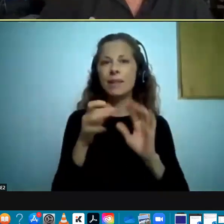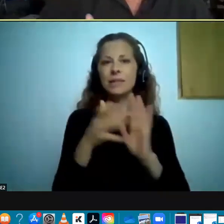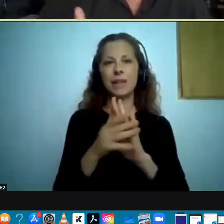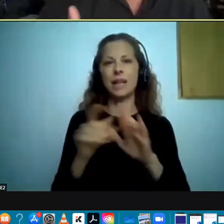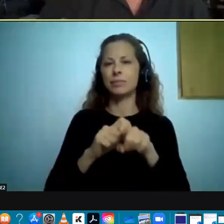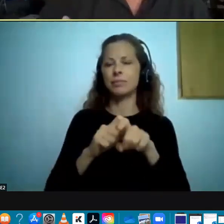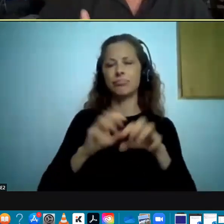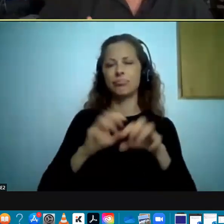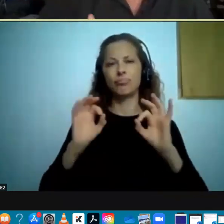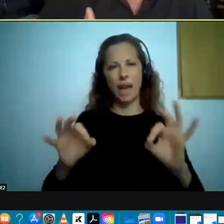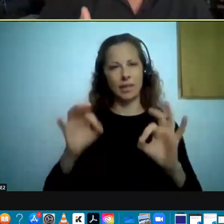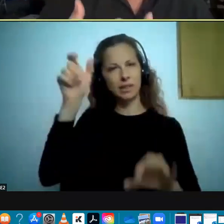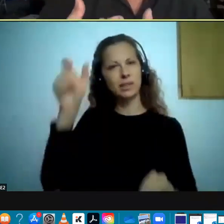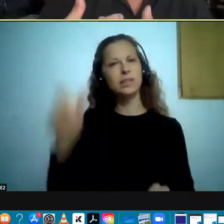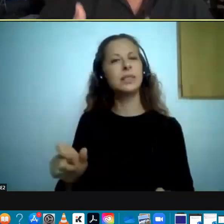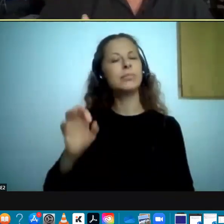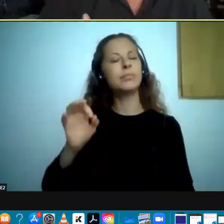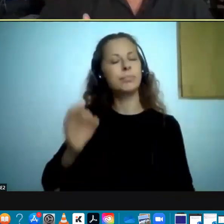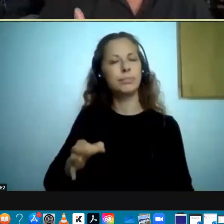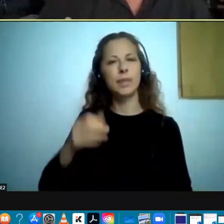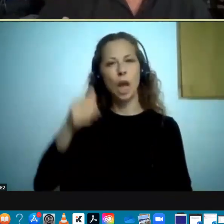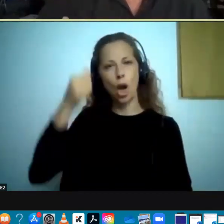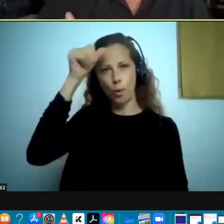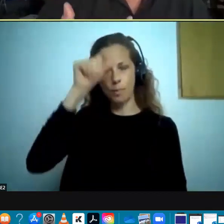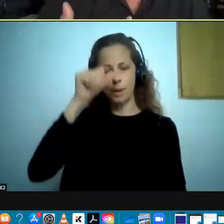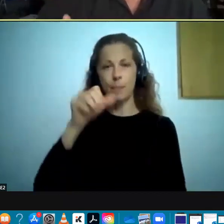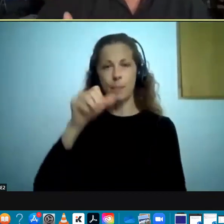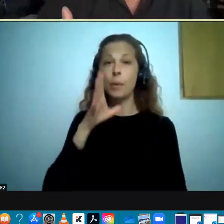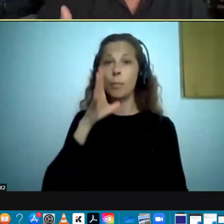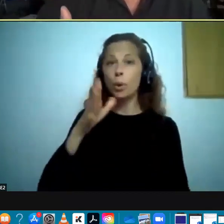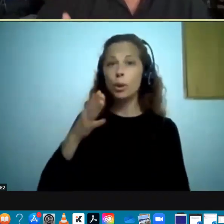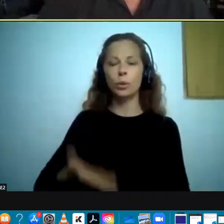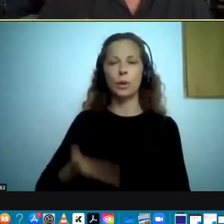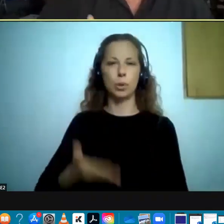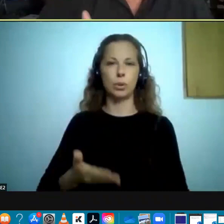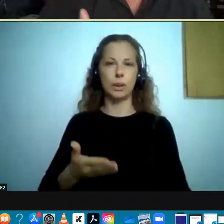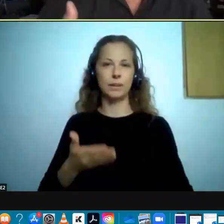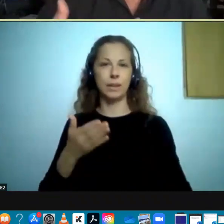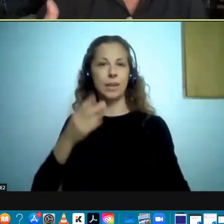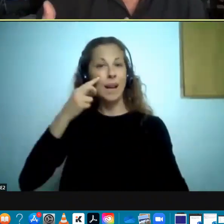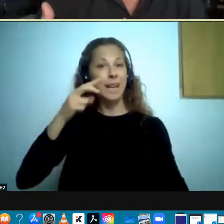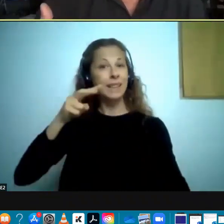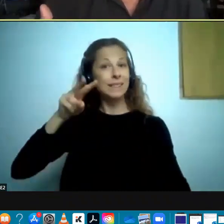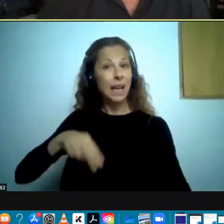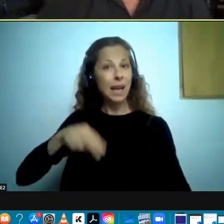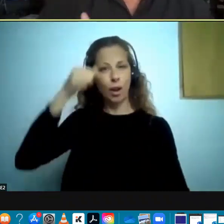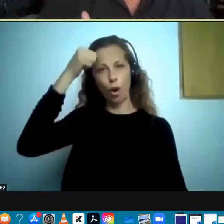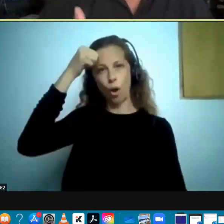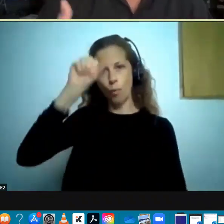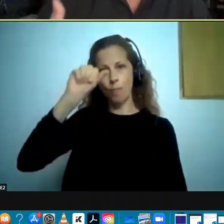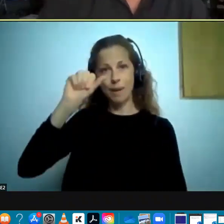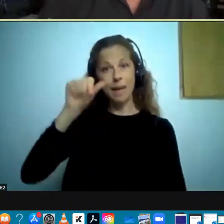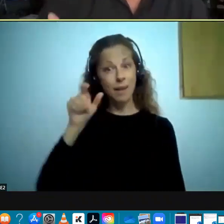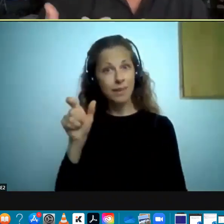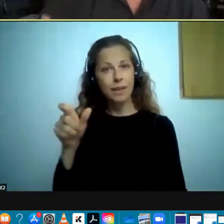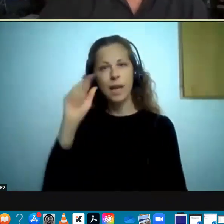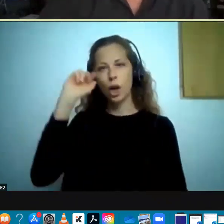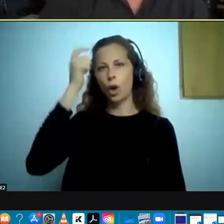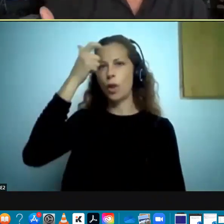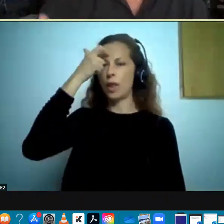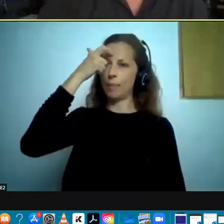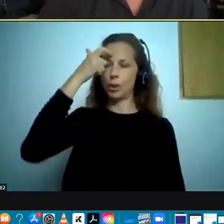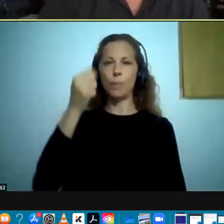reconocimiento. Por lo tanto, muy importante el entender que el ser hombre es un concepto dinámico